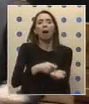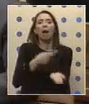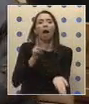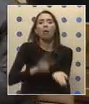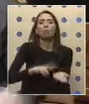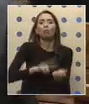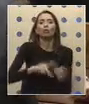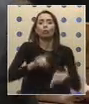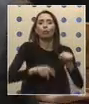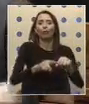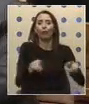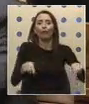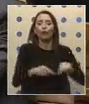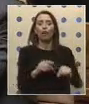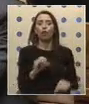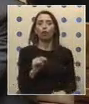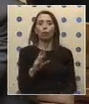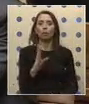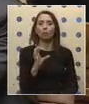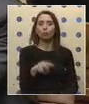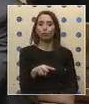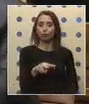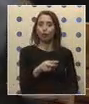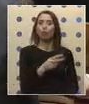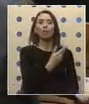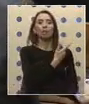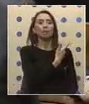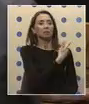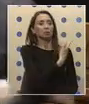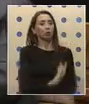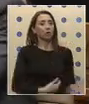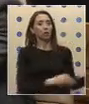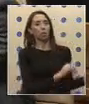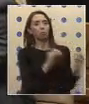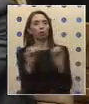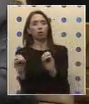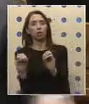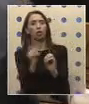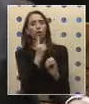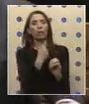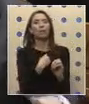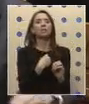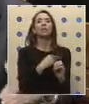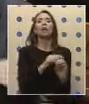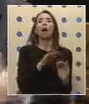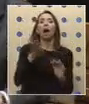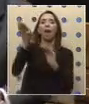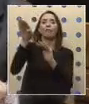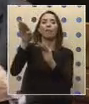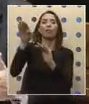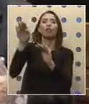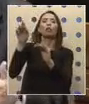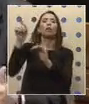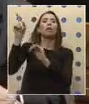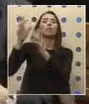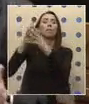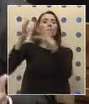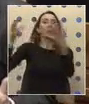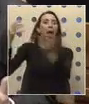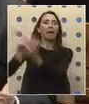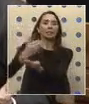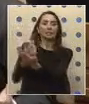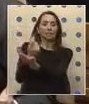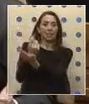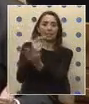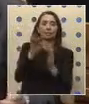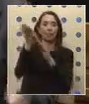decide postergarlas, sin ni siquiera entregarnos los datos por qué las posterga, favoreciendo a los sectores mayores ingresos, que es una manera de captar plusvalías muy leve,